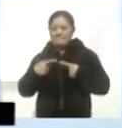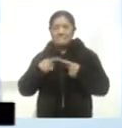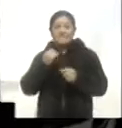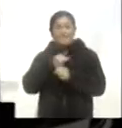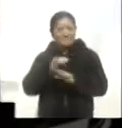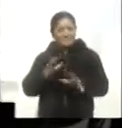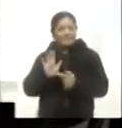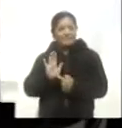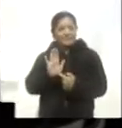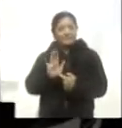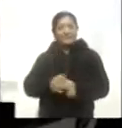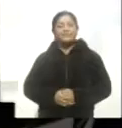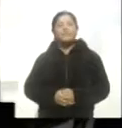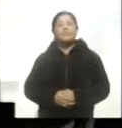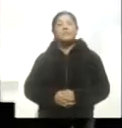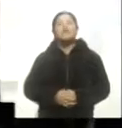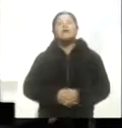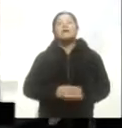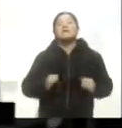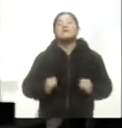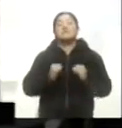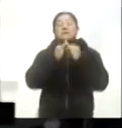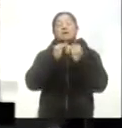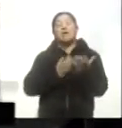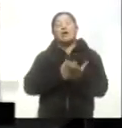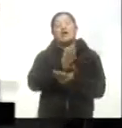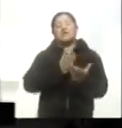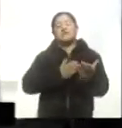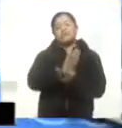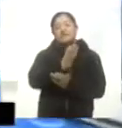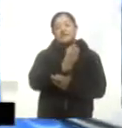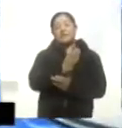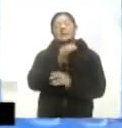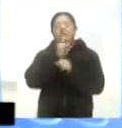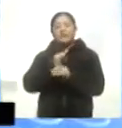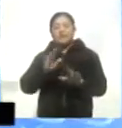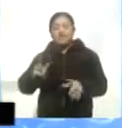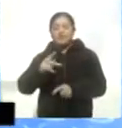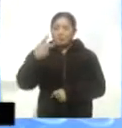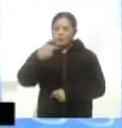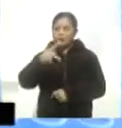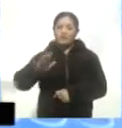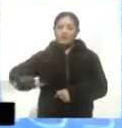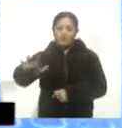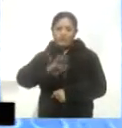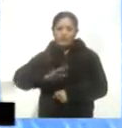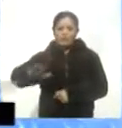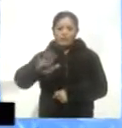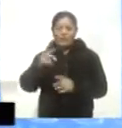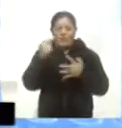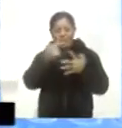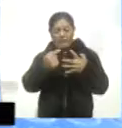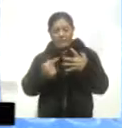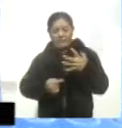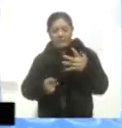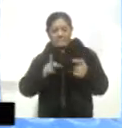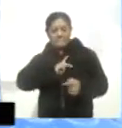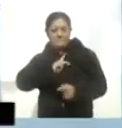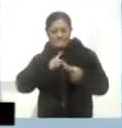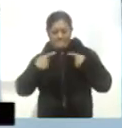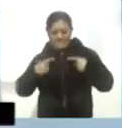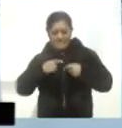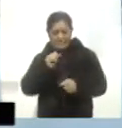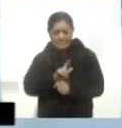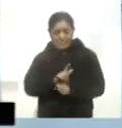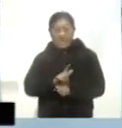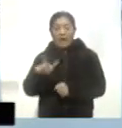El Instituto de Acceso a la Información Pública y Protección de Datos Personales del Estado reanudó la atención al público bajo estrictos protocolos sanitarios ante